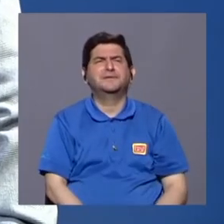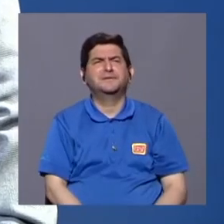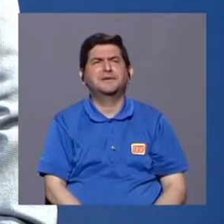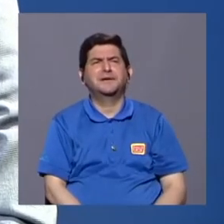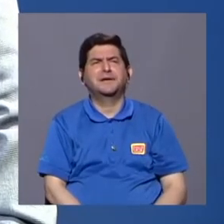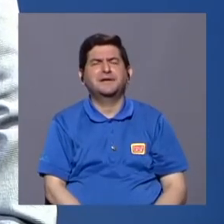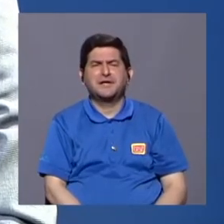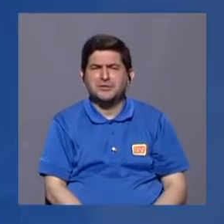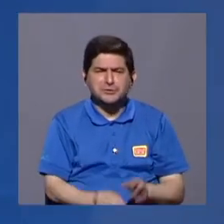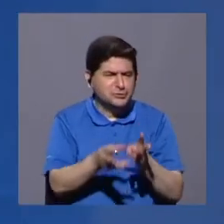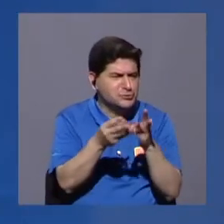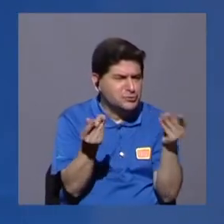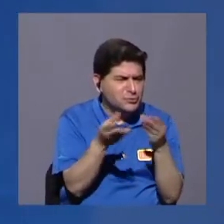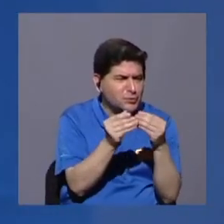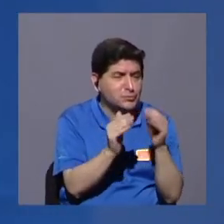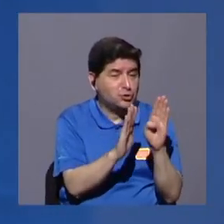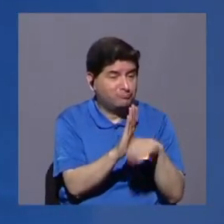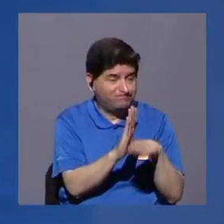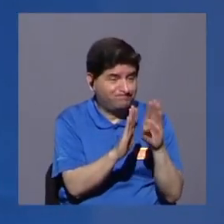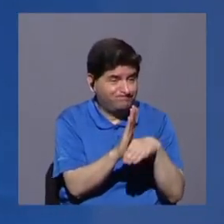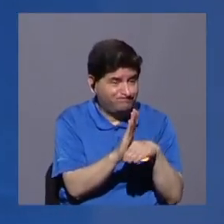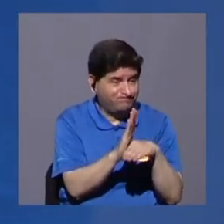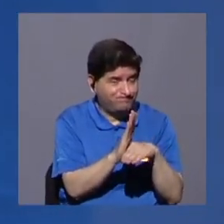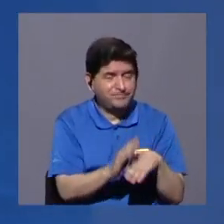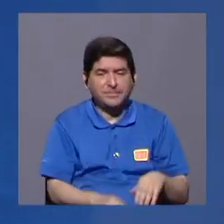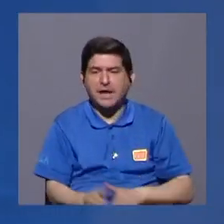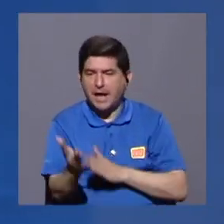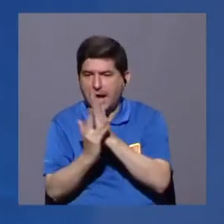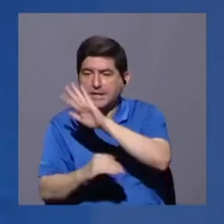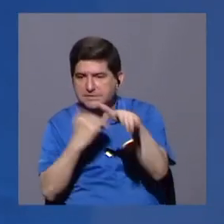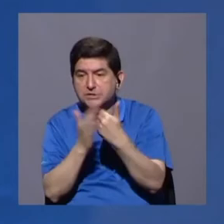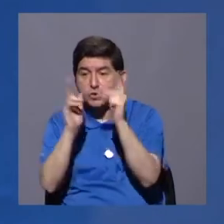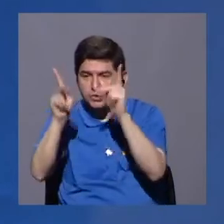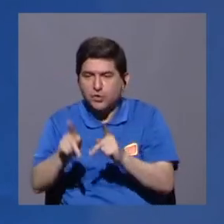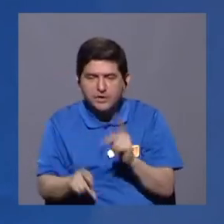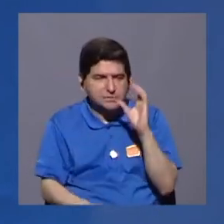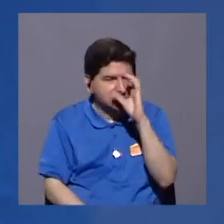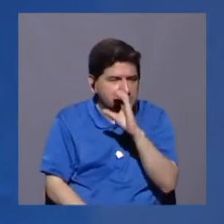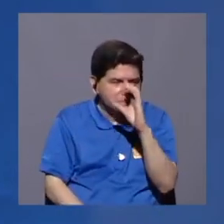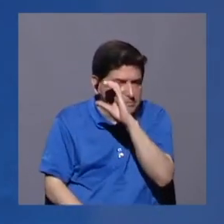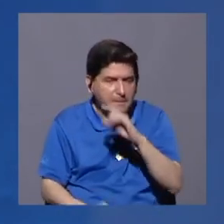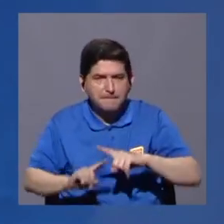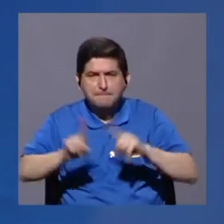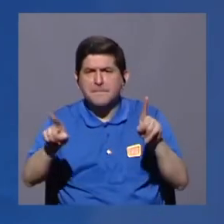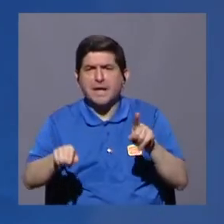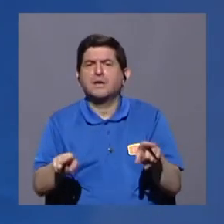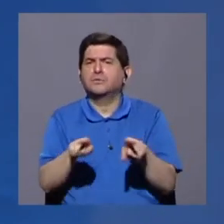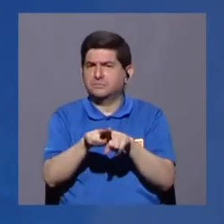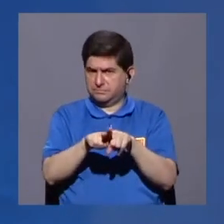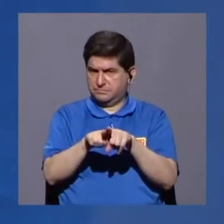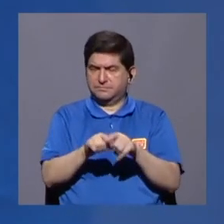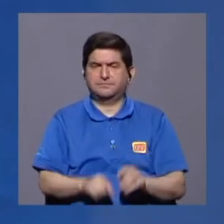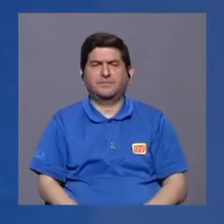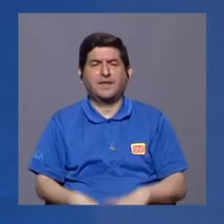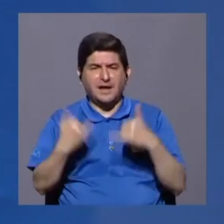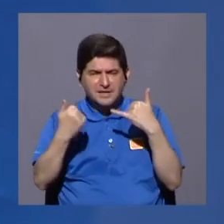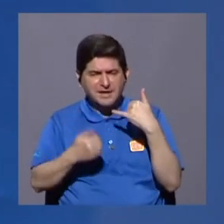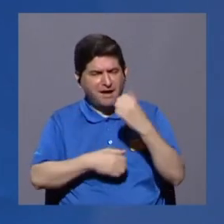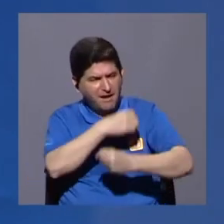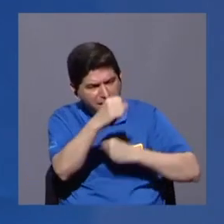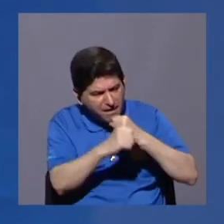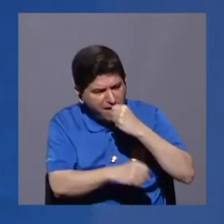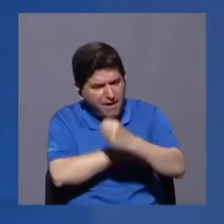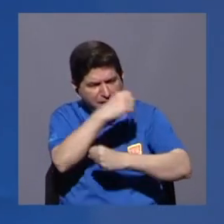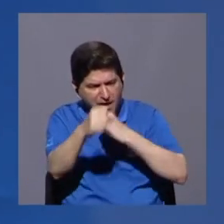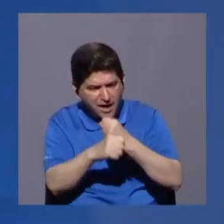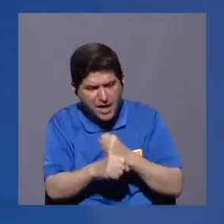soluciones que sean de bajo costo que sean accesibles para todas las personas pero además conforme han pasado los años creo que